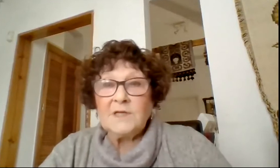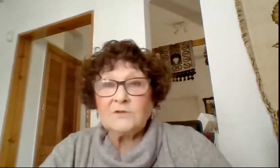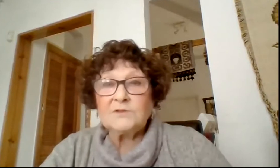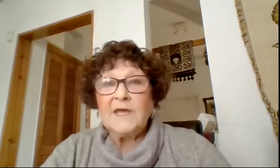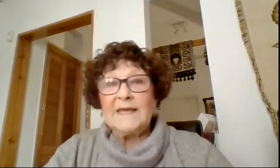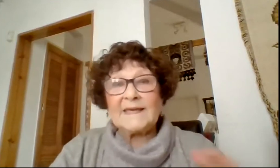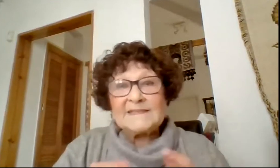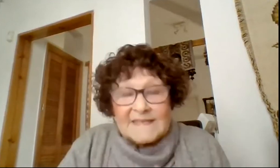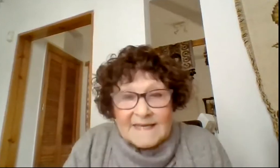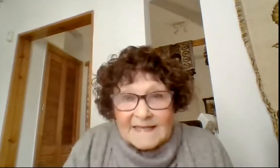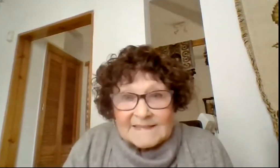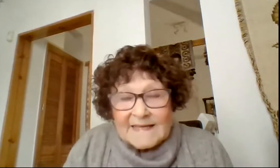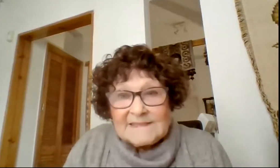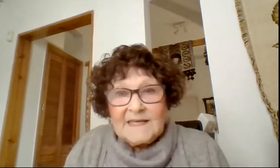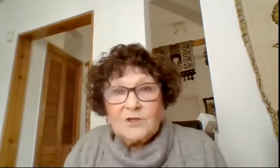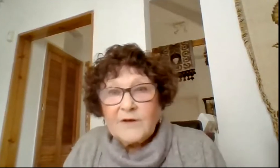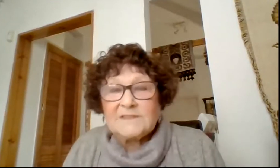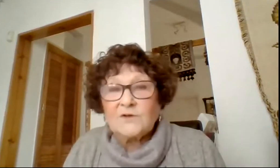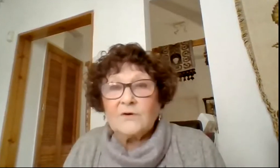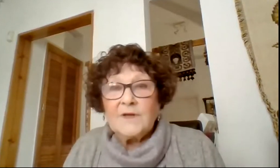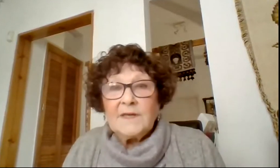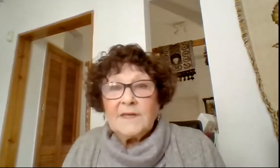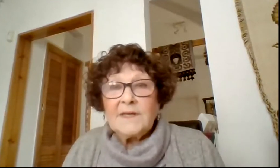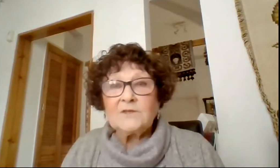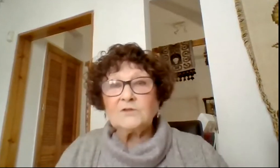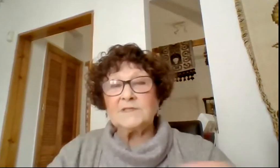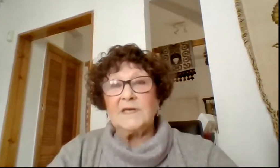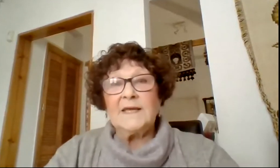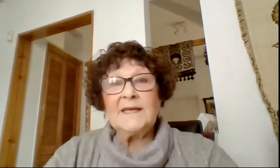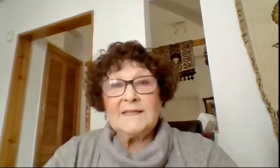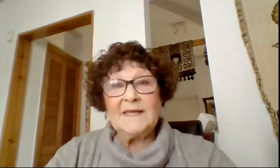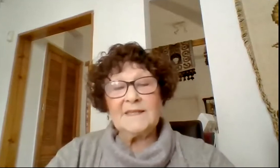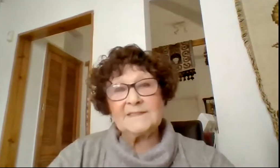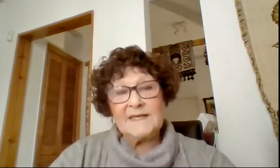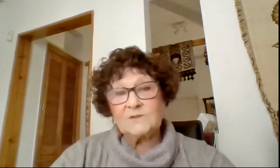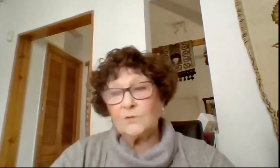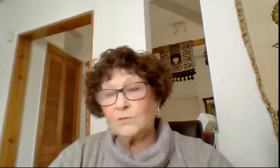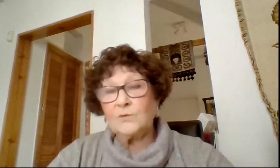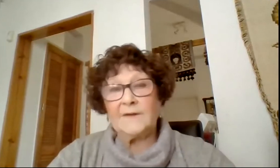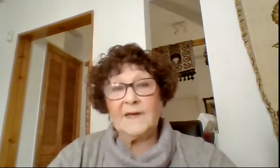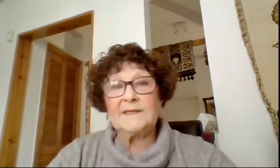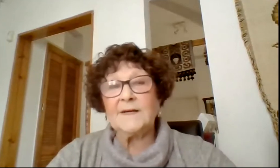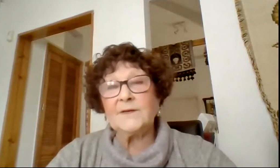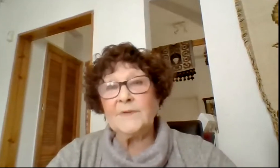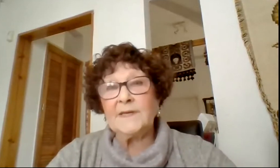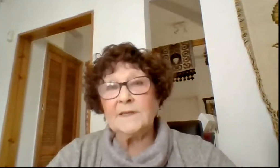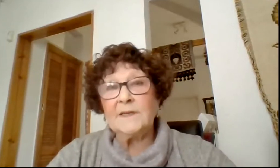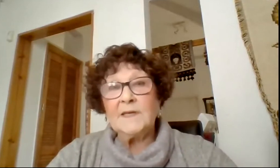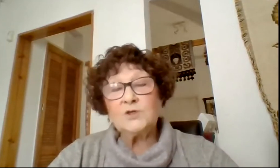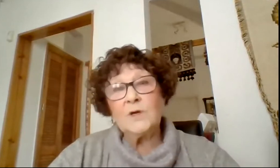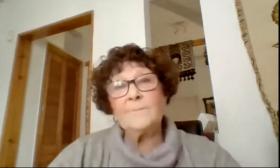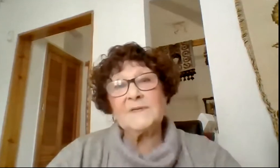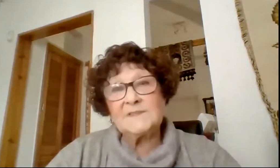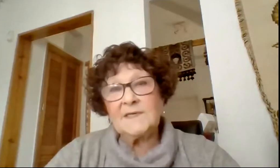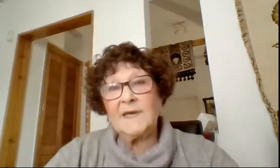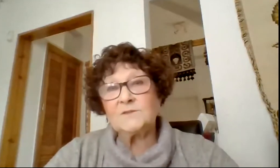otros niños que sí están haciendo eso. Entonces, desde esta estructura de Ángel Rivière,